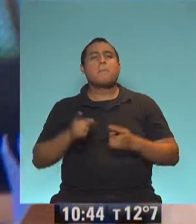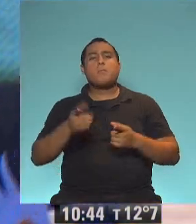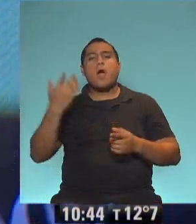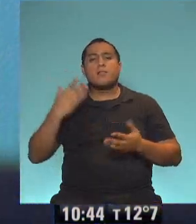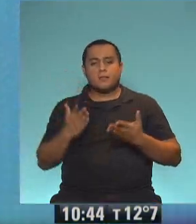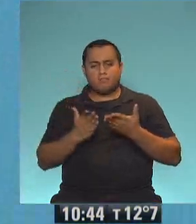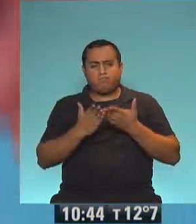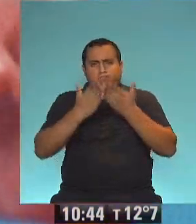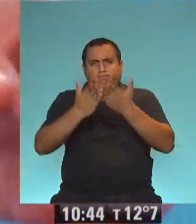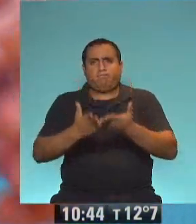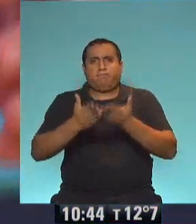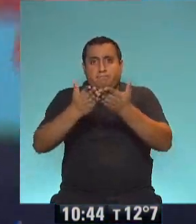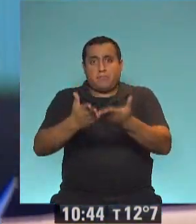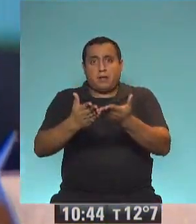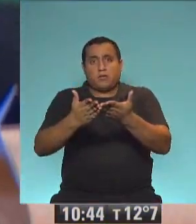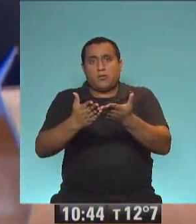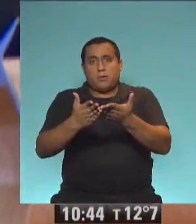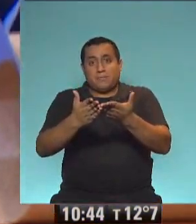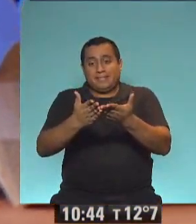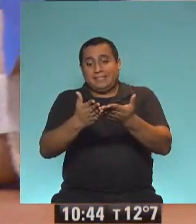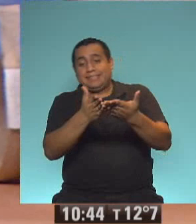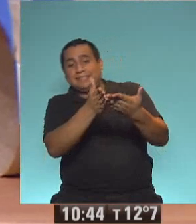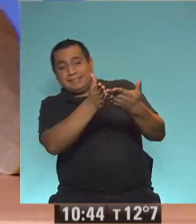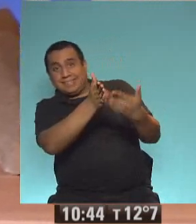unas estatuas que estaban en las puntas de los barcos. Claro.